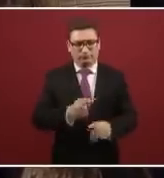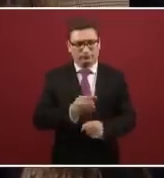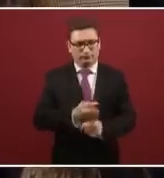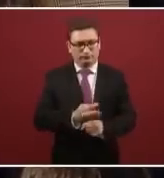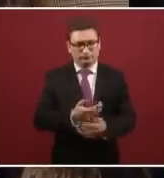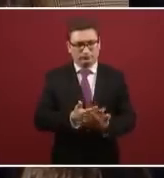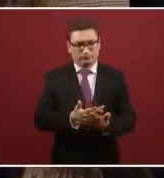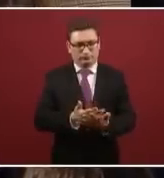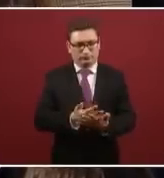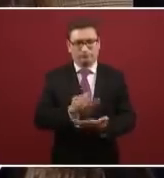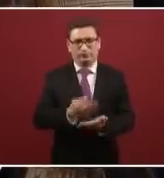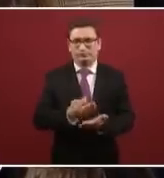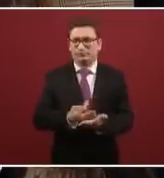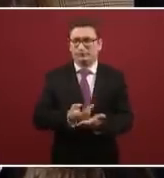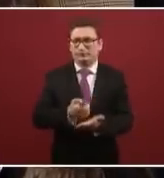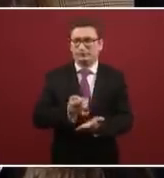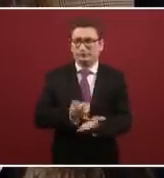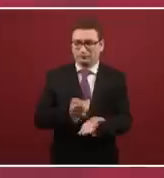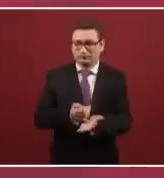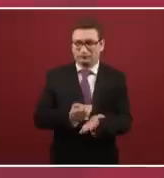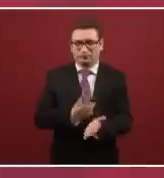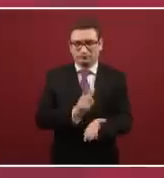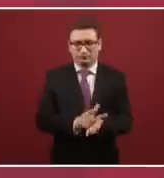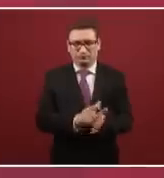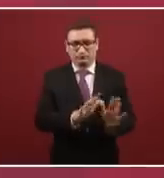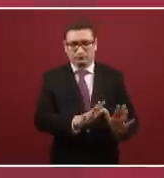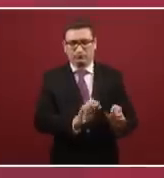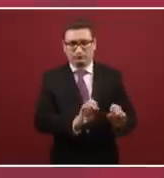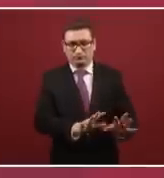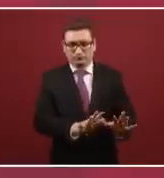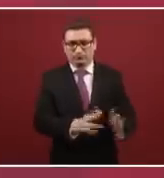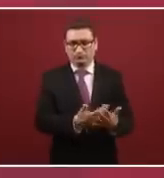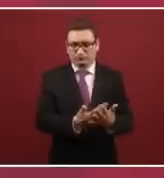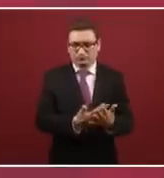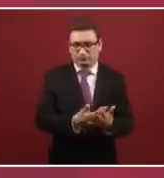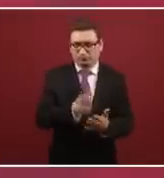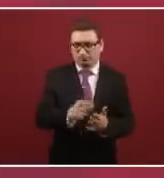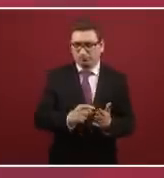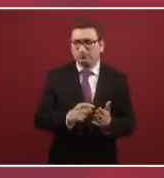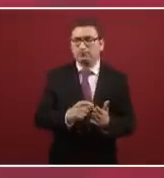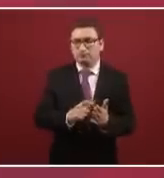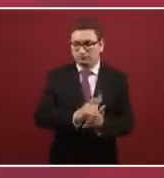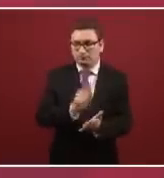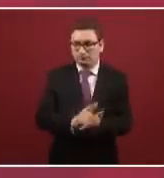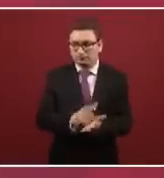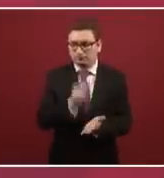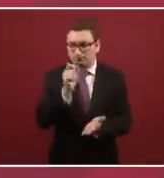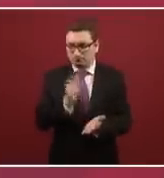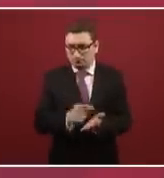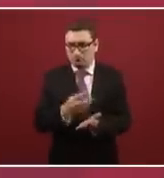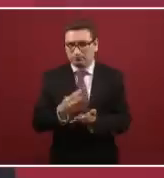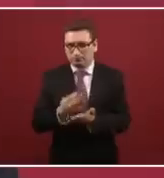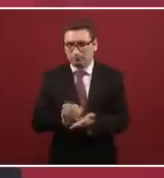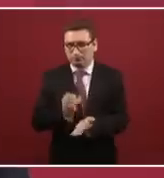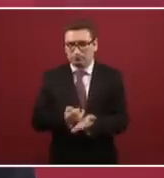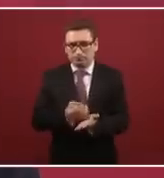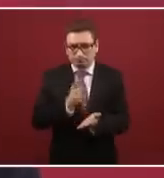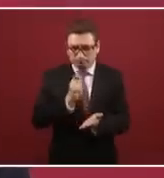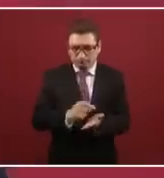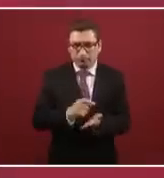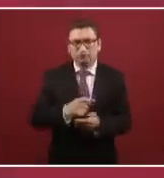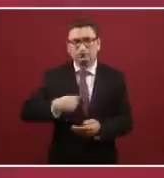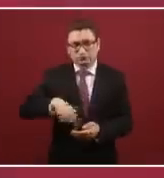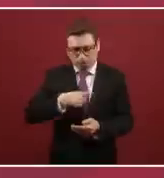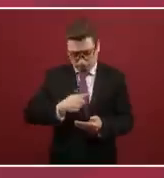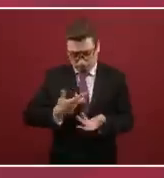en lo relacionado con las leyes. Y con el mismo marco legal, en lo fiscal, vamos a